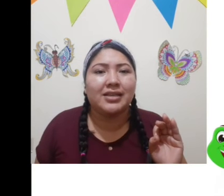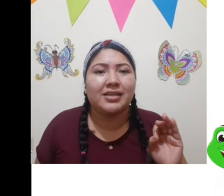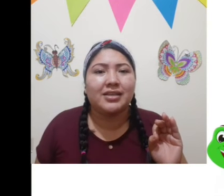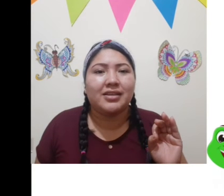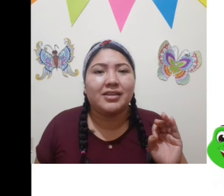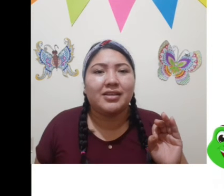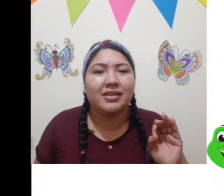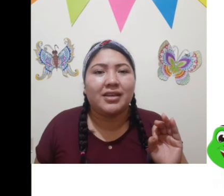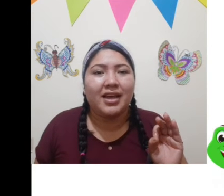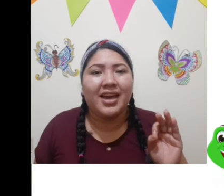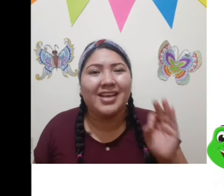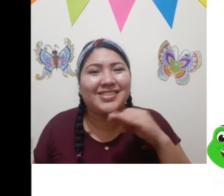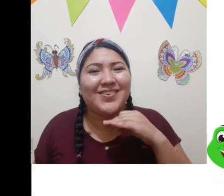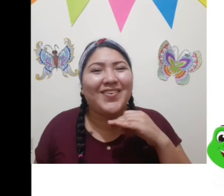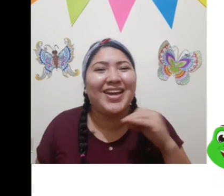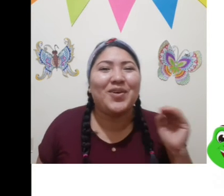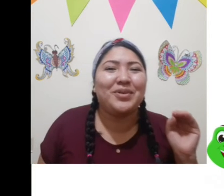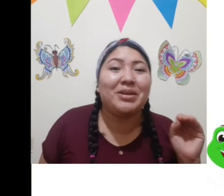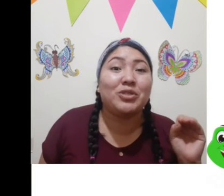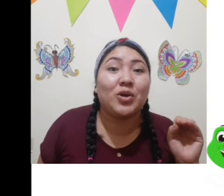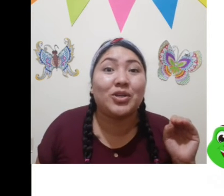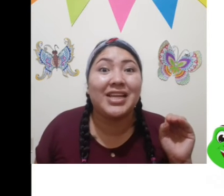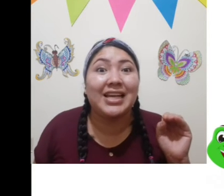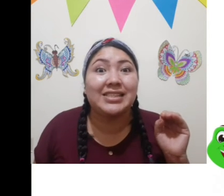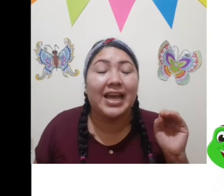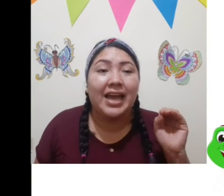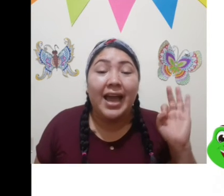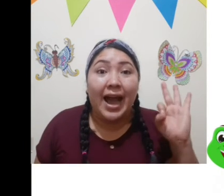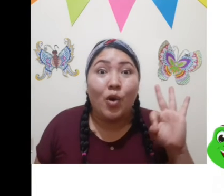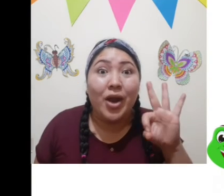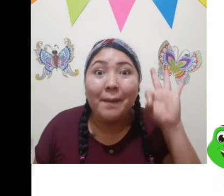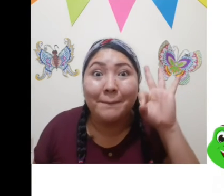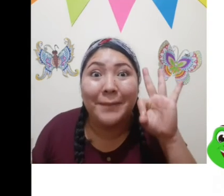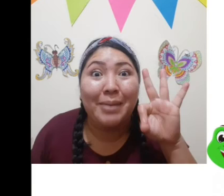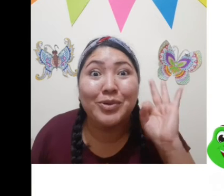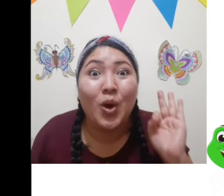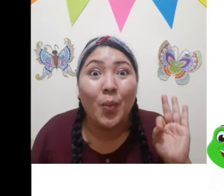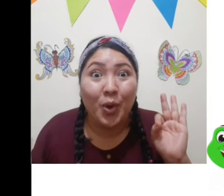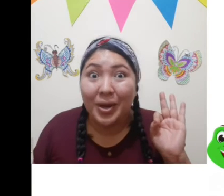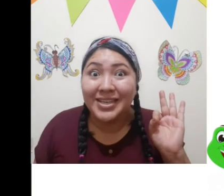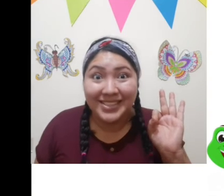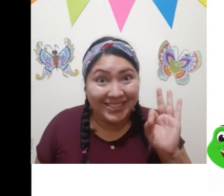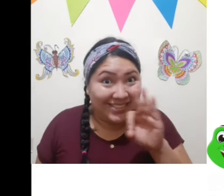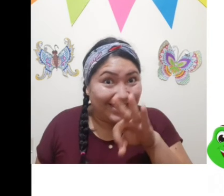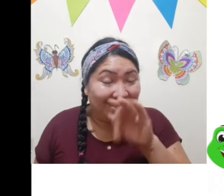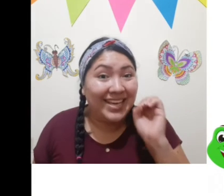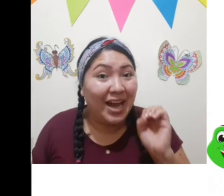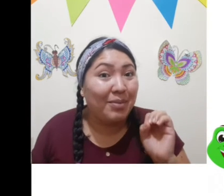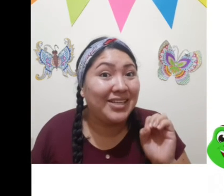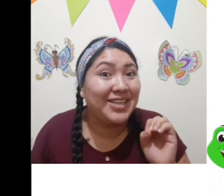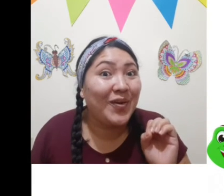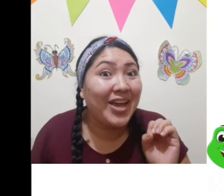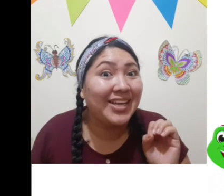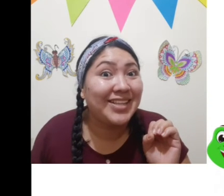celeste esto ya lo pintamos de poner celeste ahora vamos a comprobar si